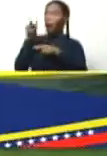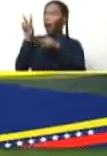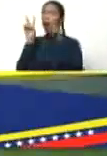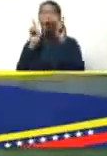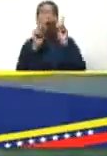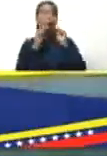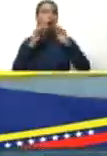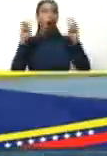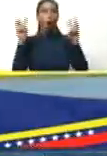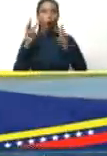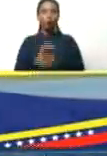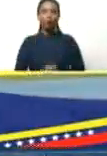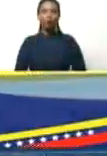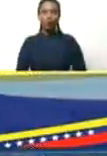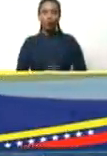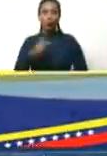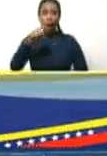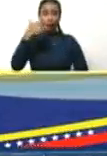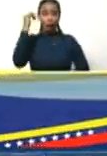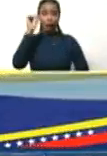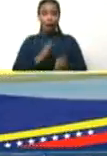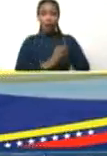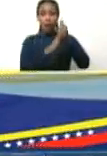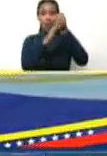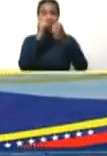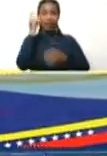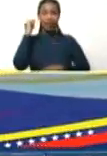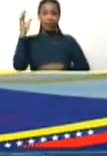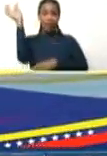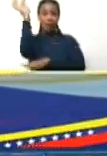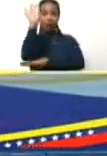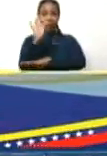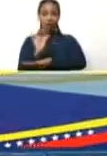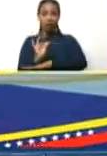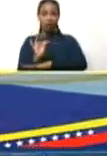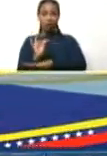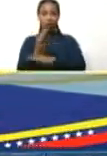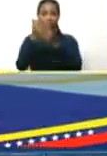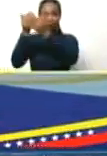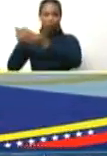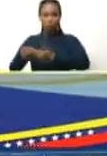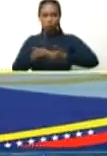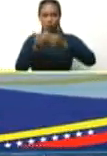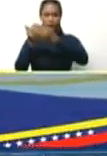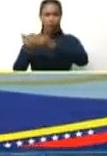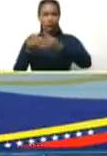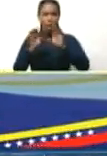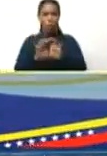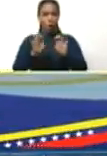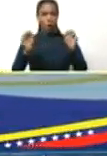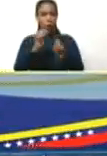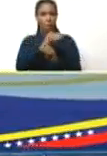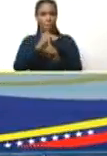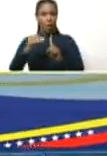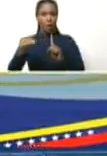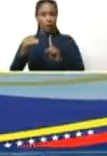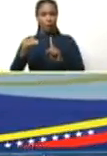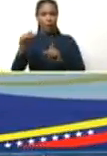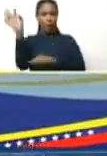las líderes y a los líderes de la Federación de Estudiantes de Educación Media, la